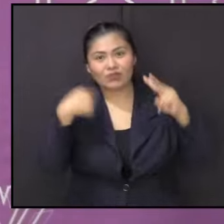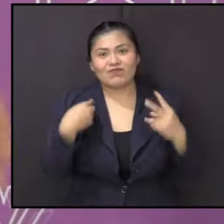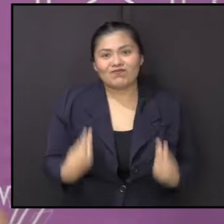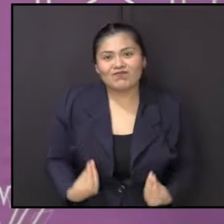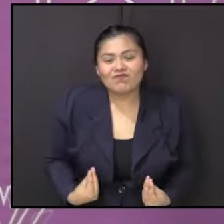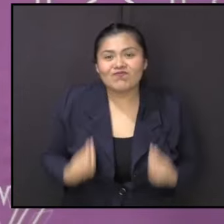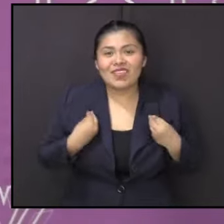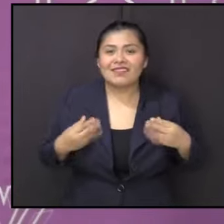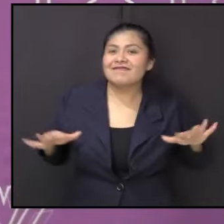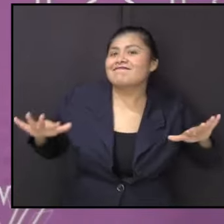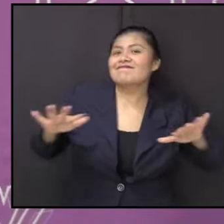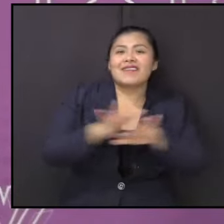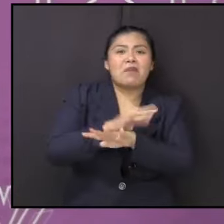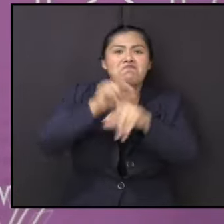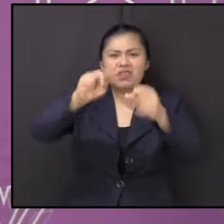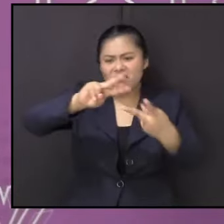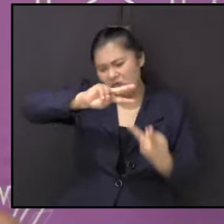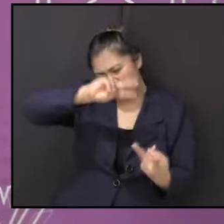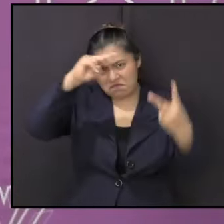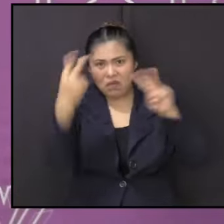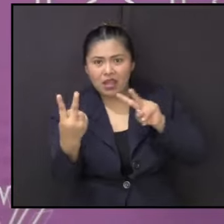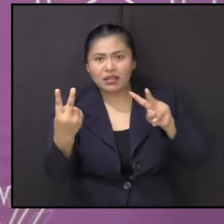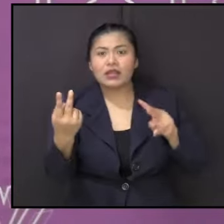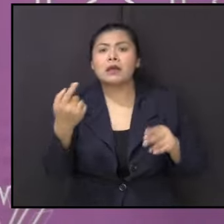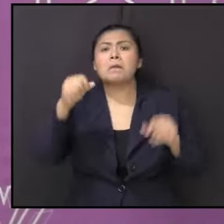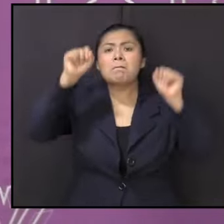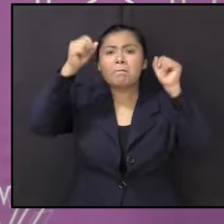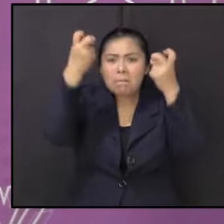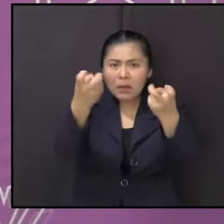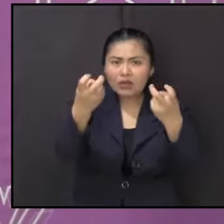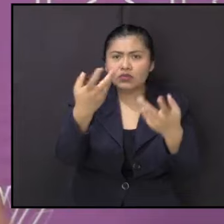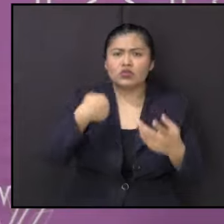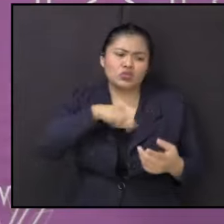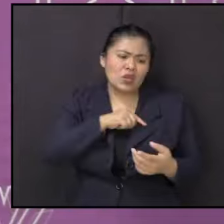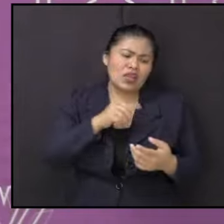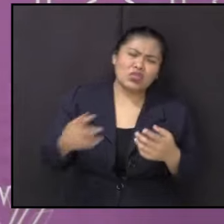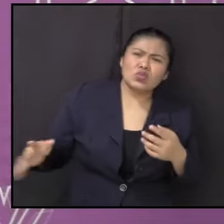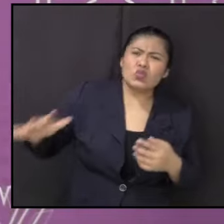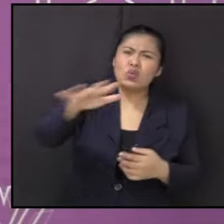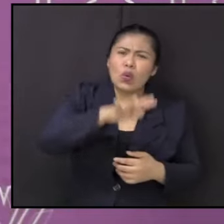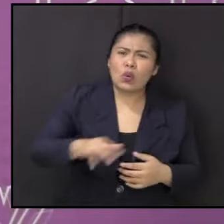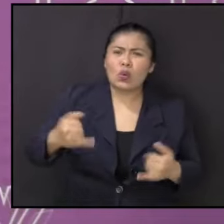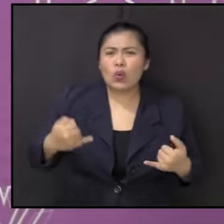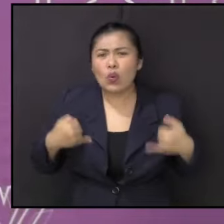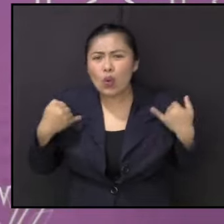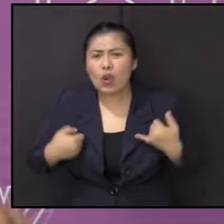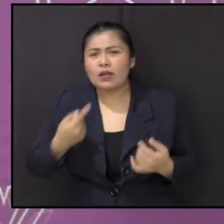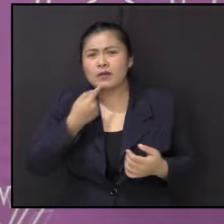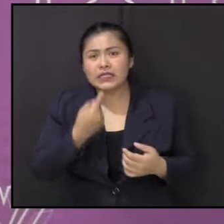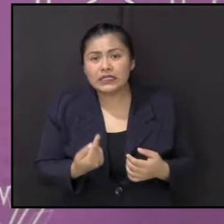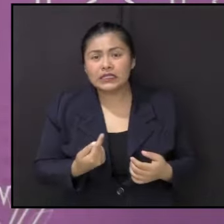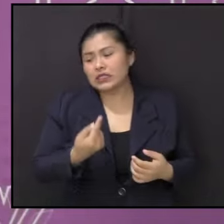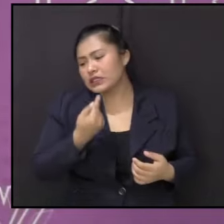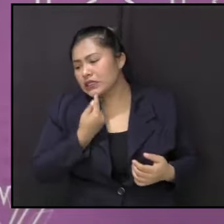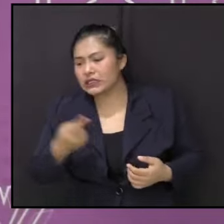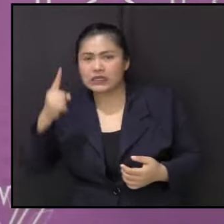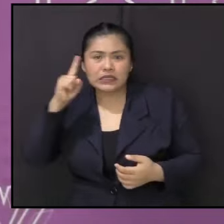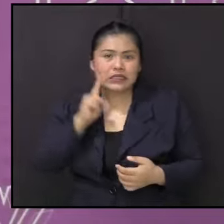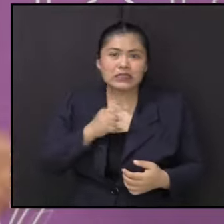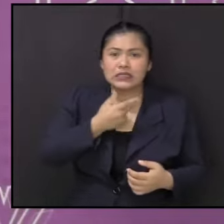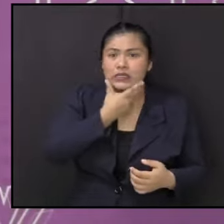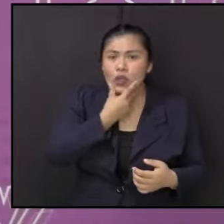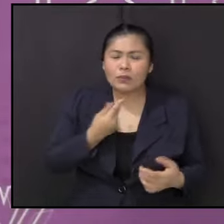cosa extraordinaria. Por eso, a todos los jóvenes, a todos los niños y las niñas, porque ustedes también valen, aunque no voten, y a todas las mujeres, a